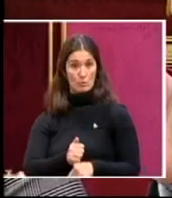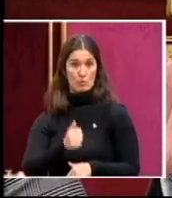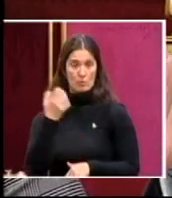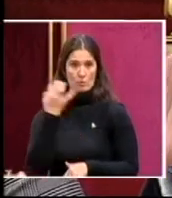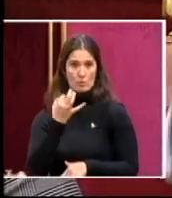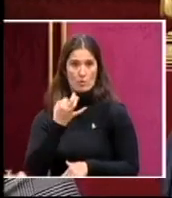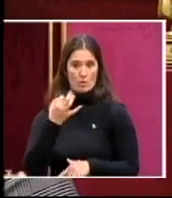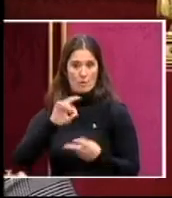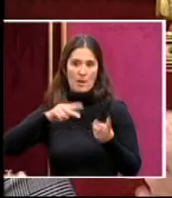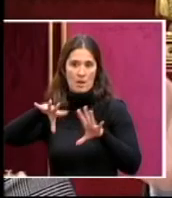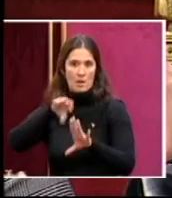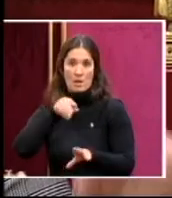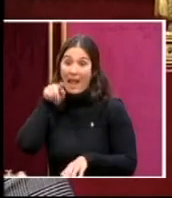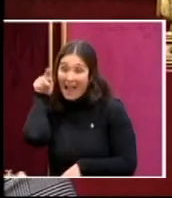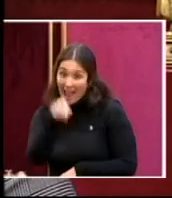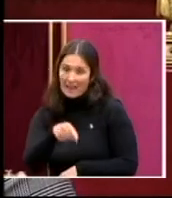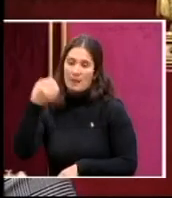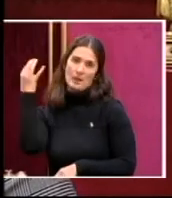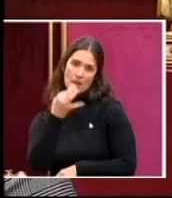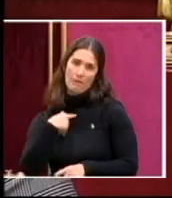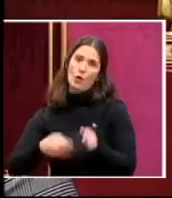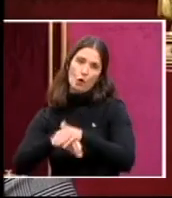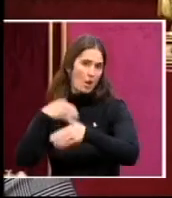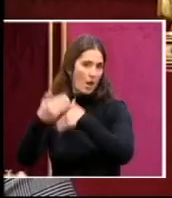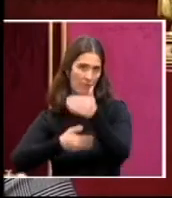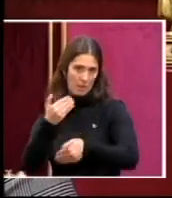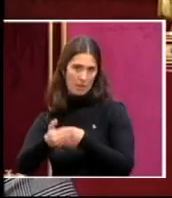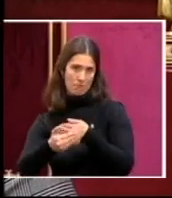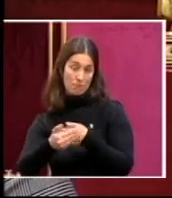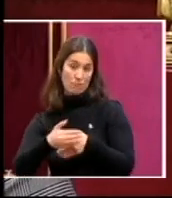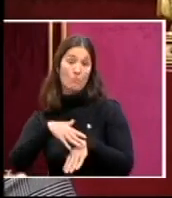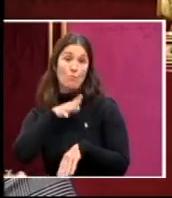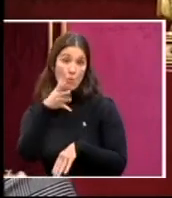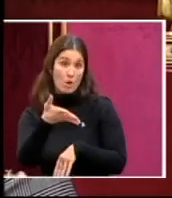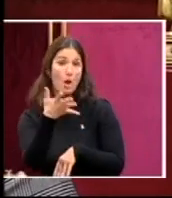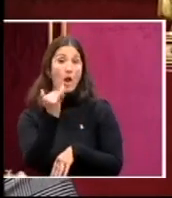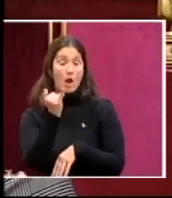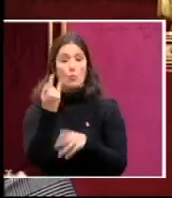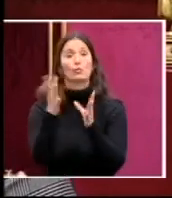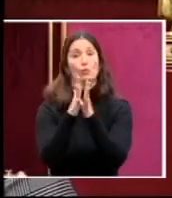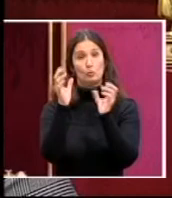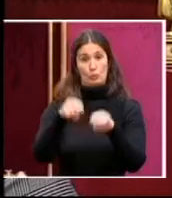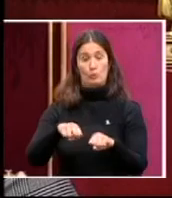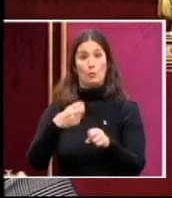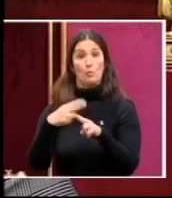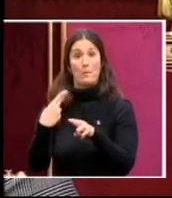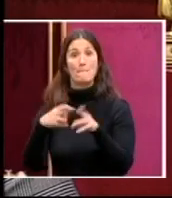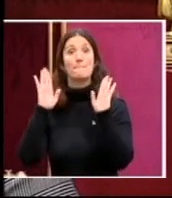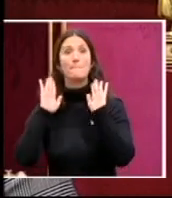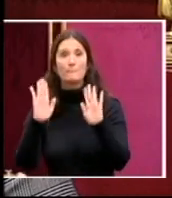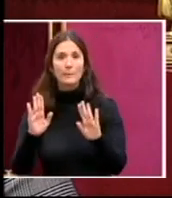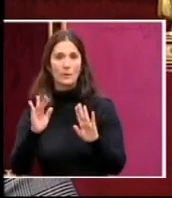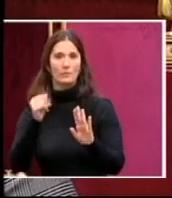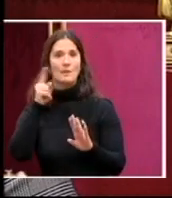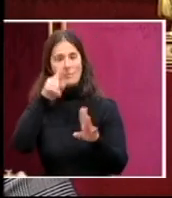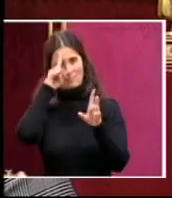implementar. Y ahí es donde tenemos que estar avanzando, sobre todo porque existe consenso político, pero además